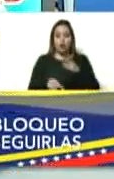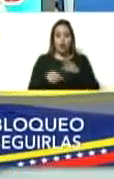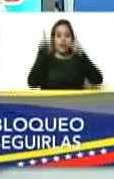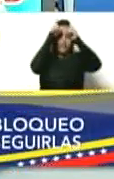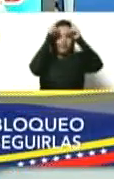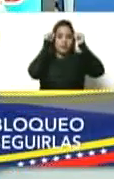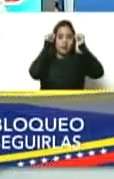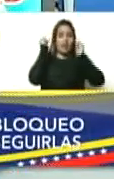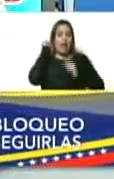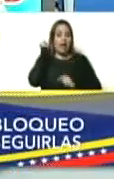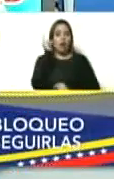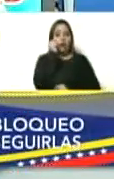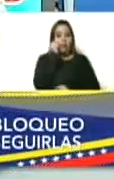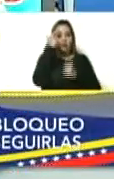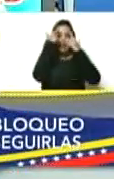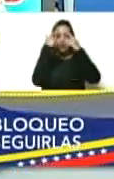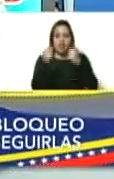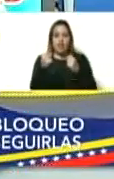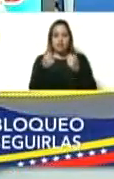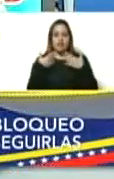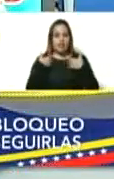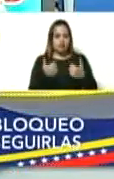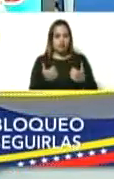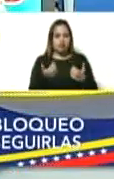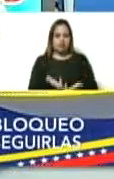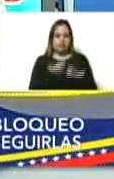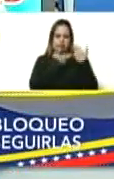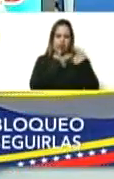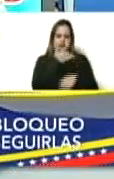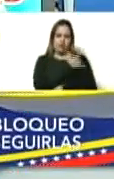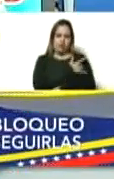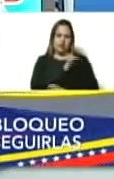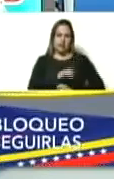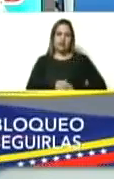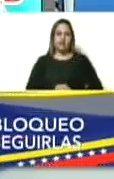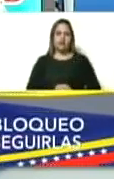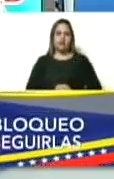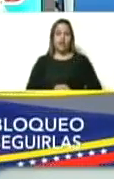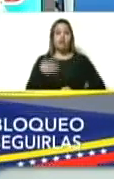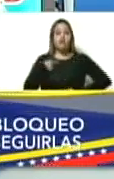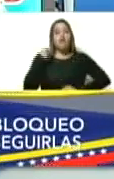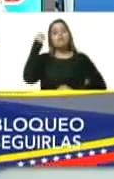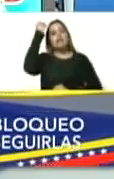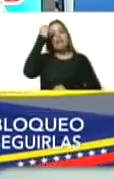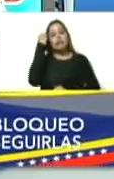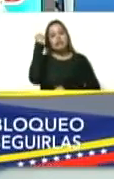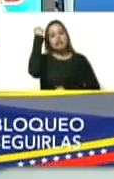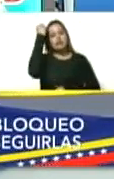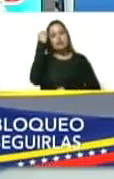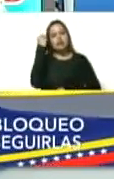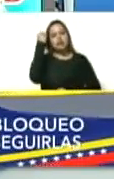enfermeras, profesionales, rectorísimos, me he puesto a pensar.